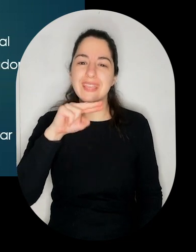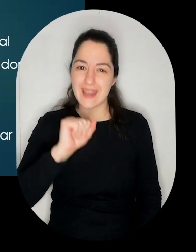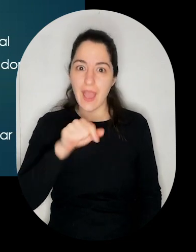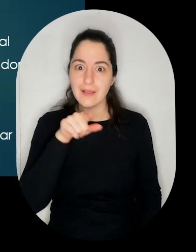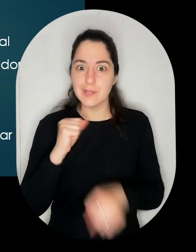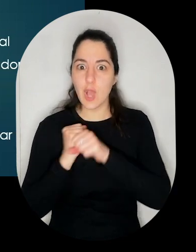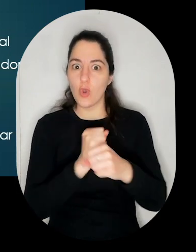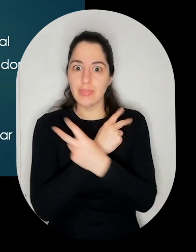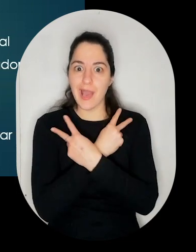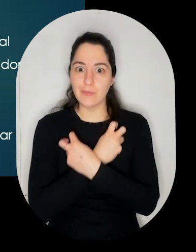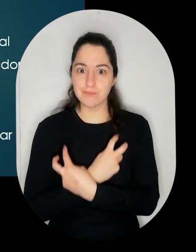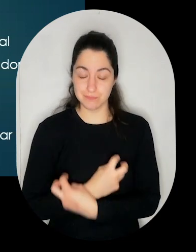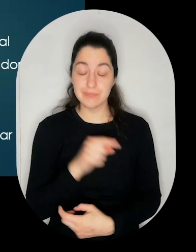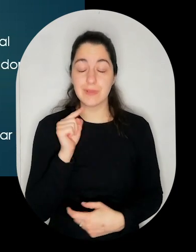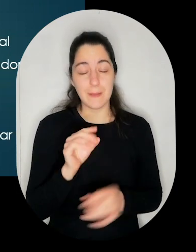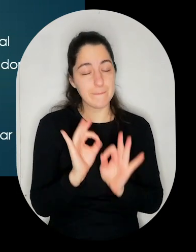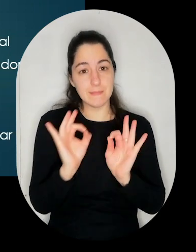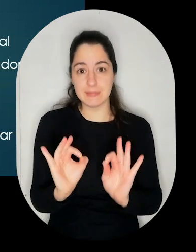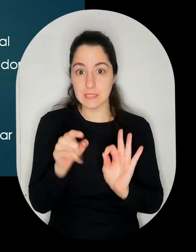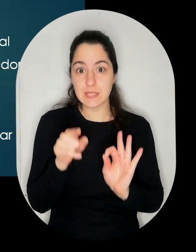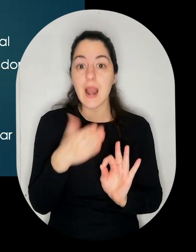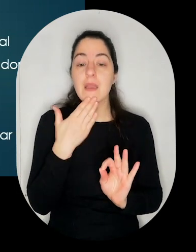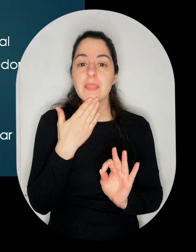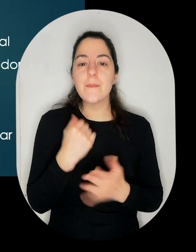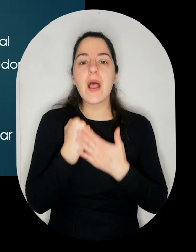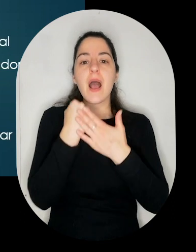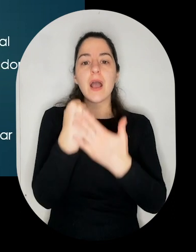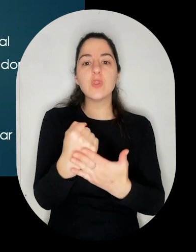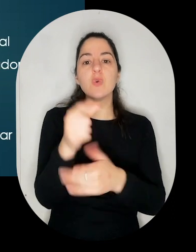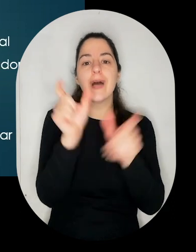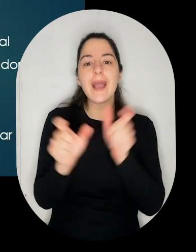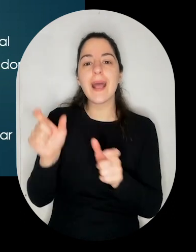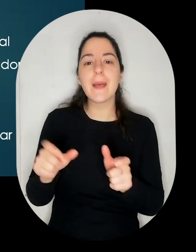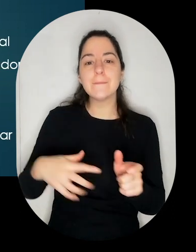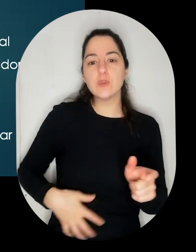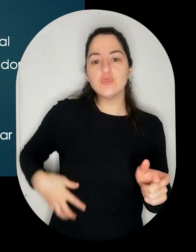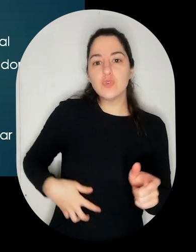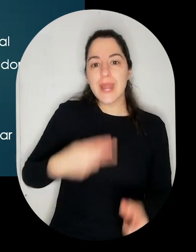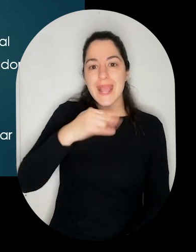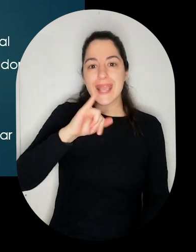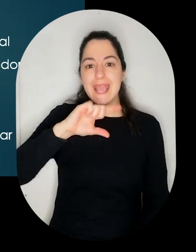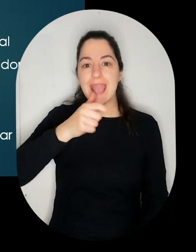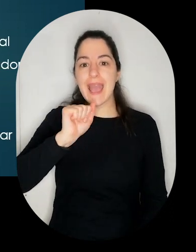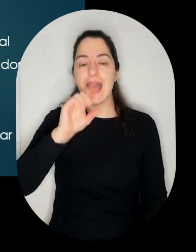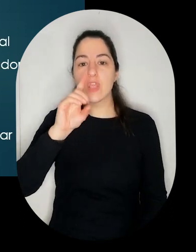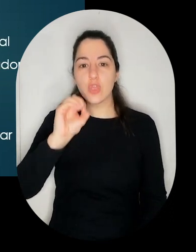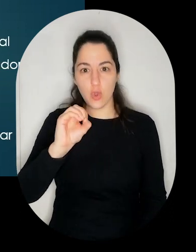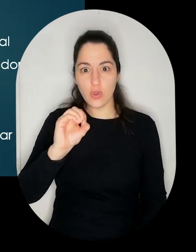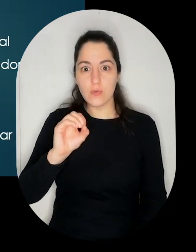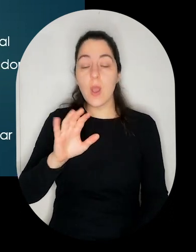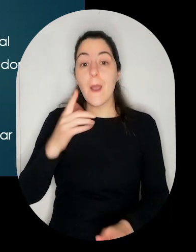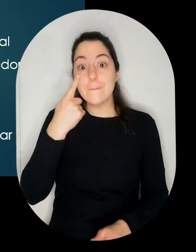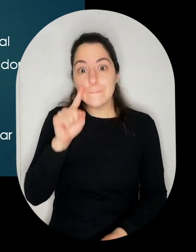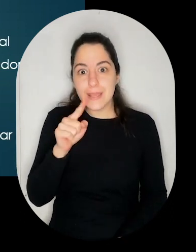de la toxina, particularmente de las amatoxinas, es antiinflamatorio, favorece la excreción hepática, protege el hígado, pero es